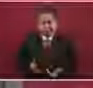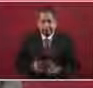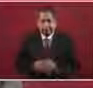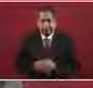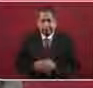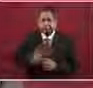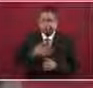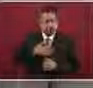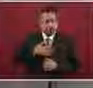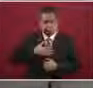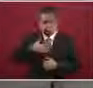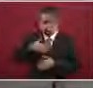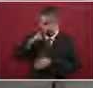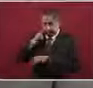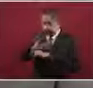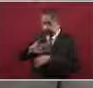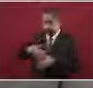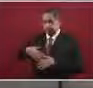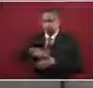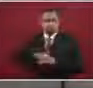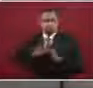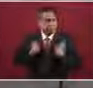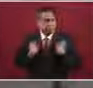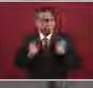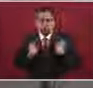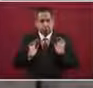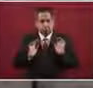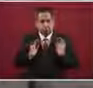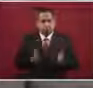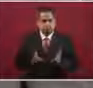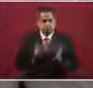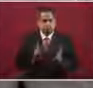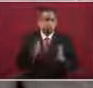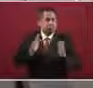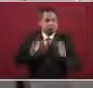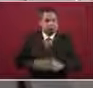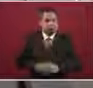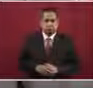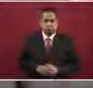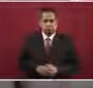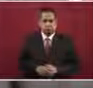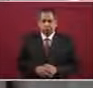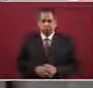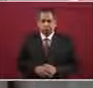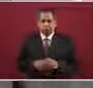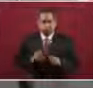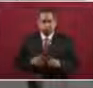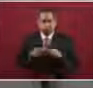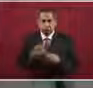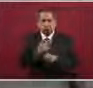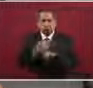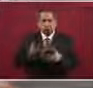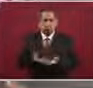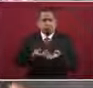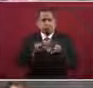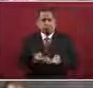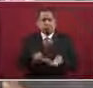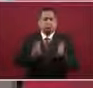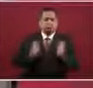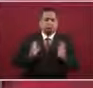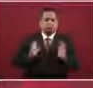por lo que corresponde, estamos dispuestos a entregar toda la información,